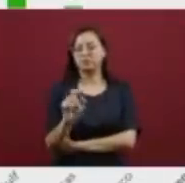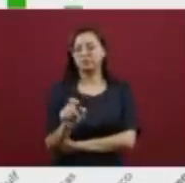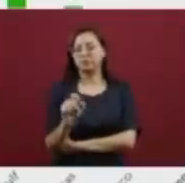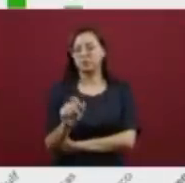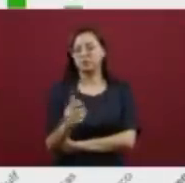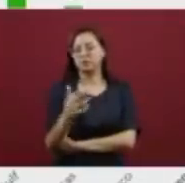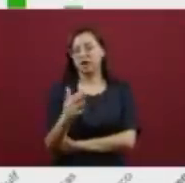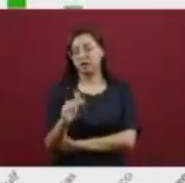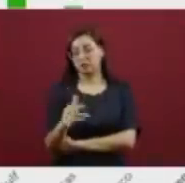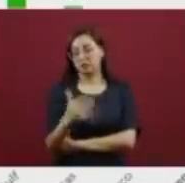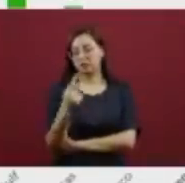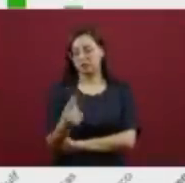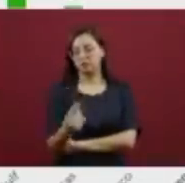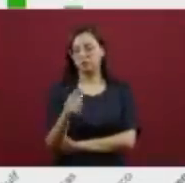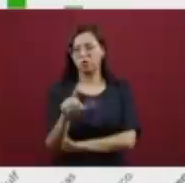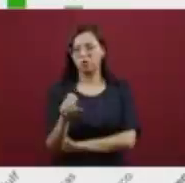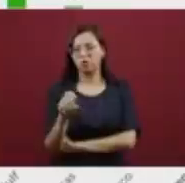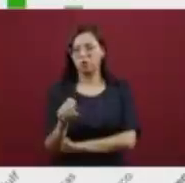19.51, Lodemo